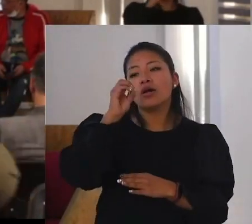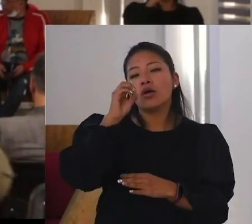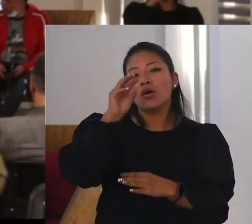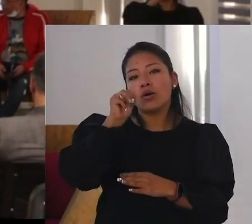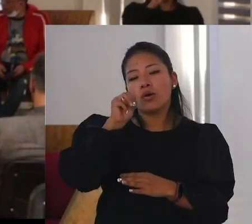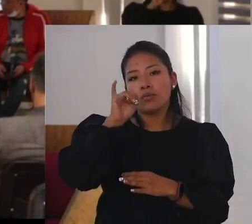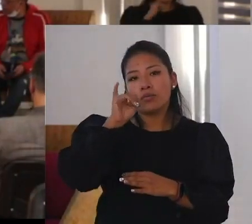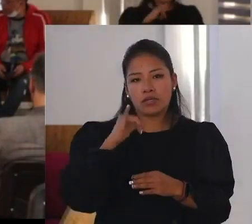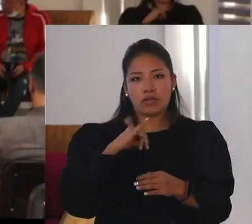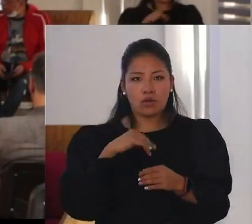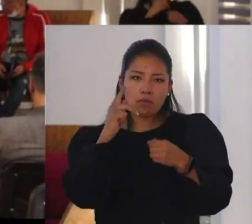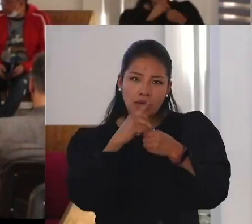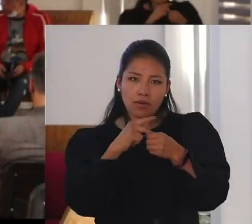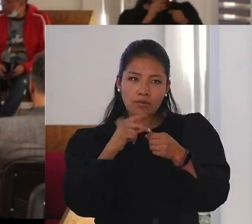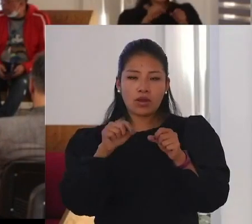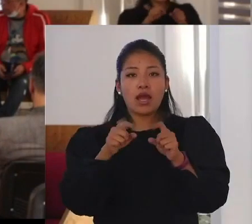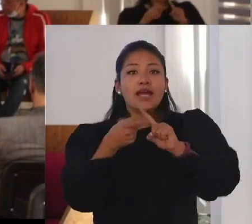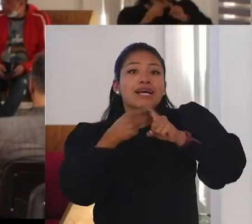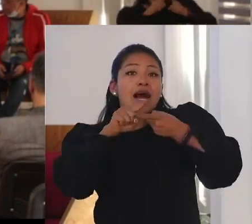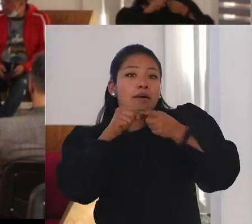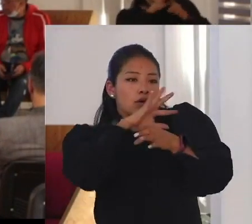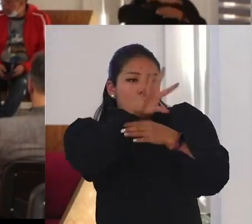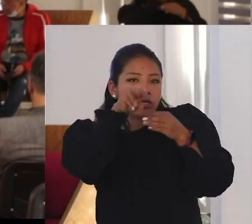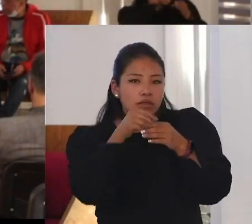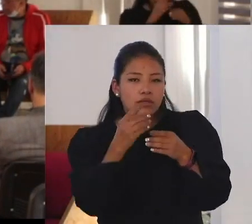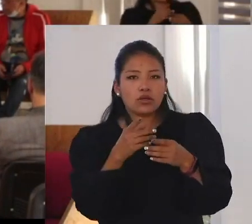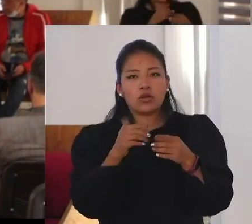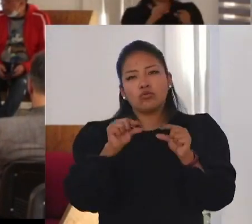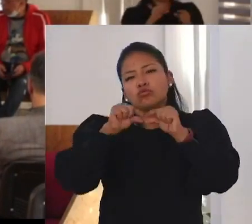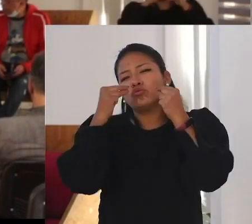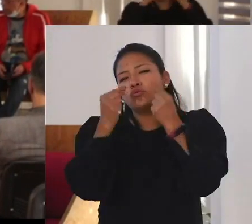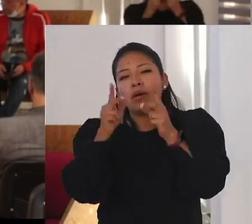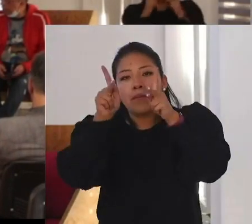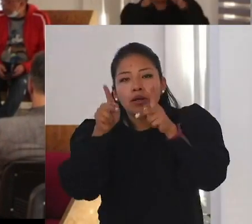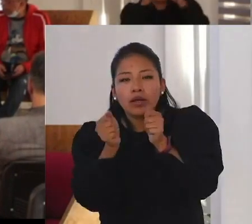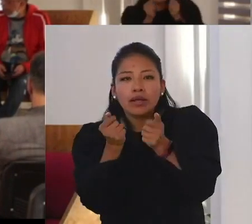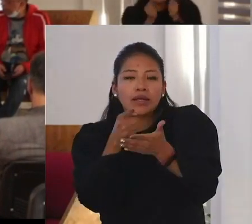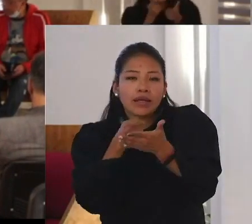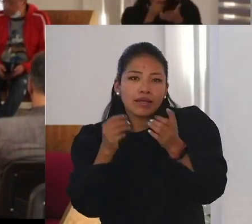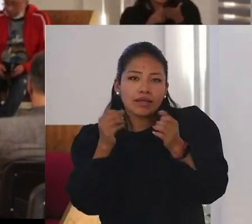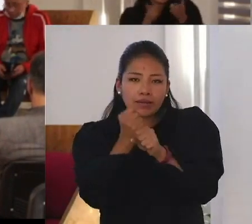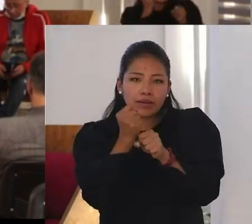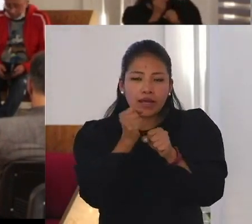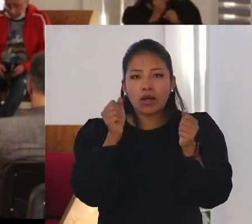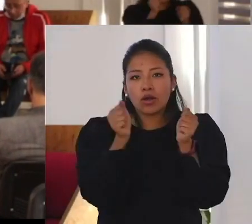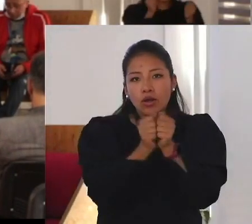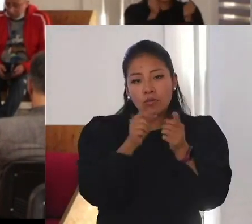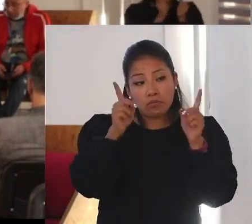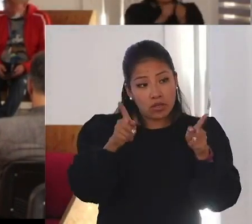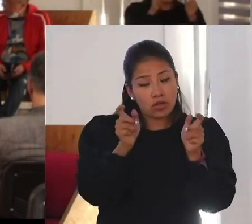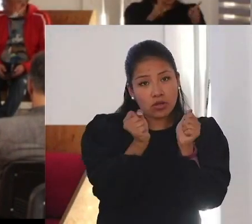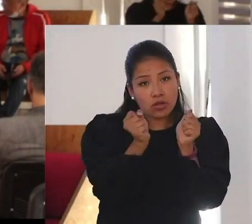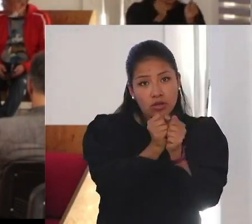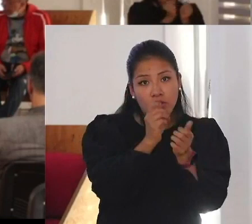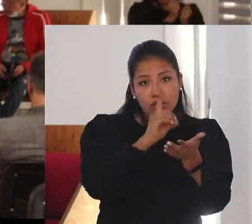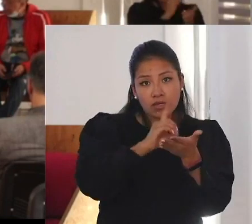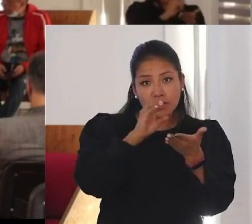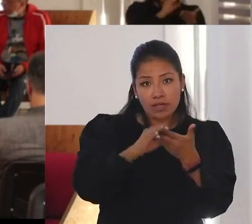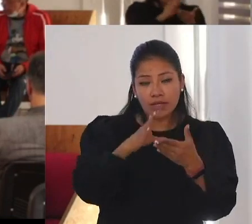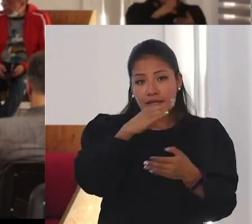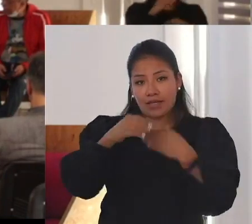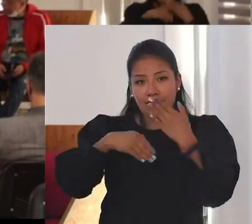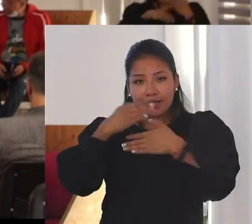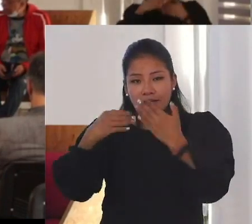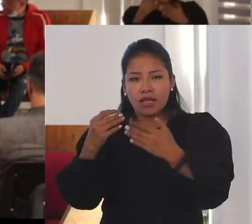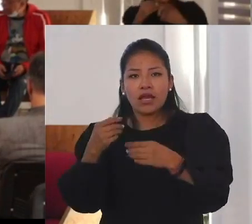un emprendimiento social que trabaja con personas con discapacidad intelectual y del desarrollo Bueno ya tengo muchas quejas